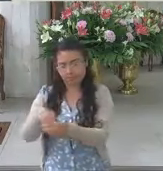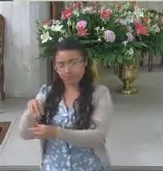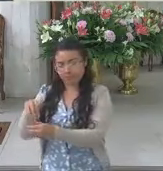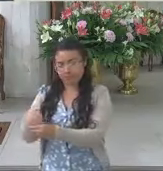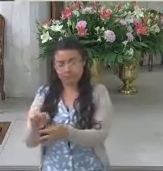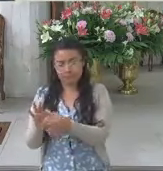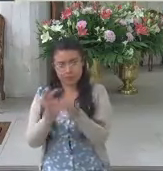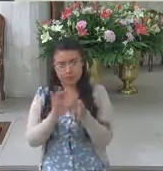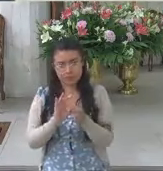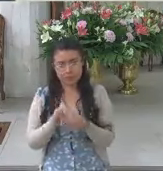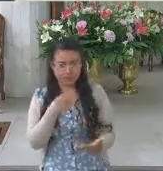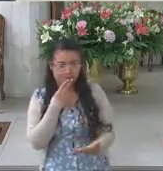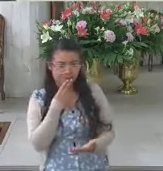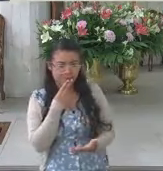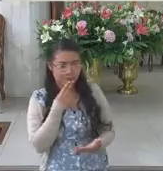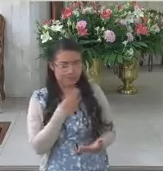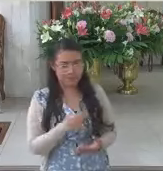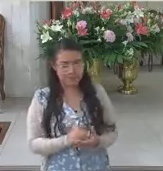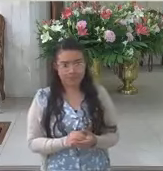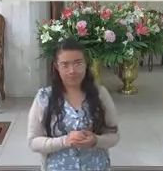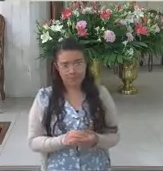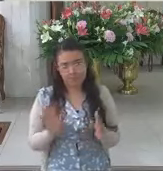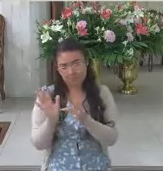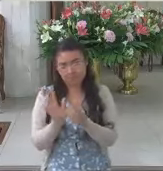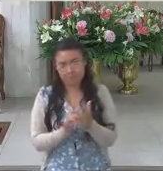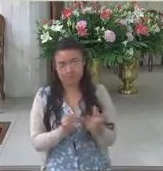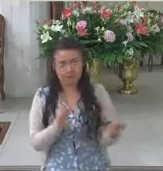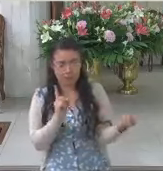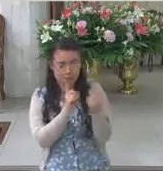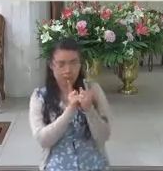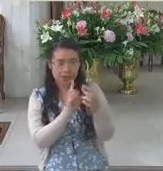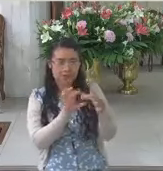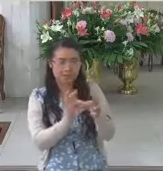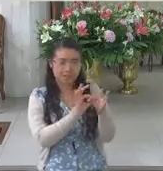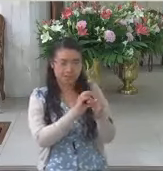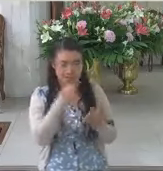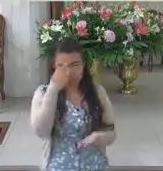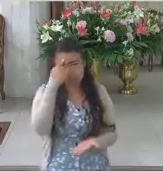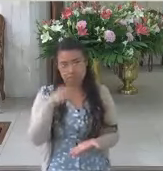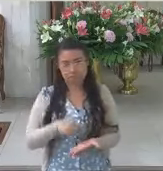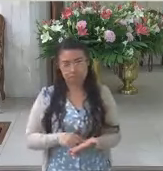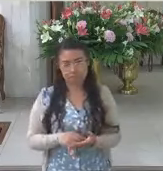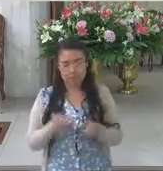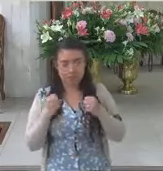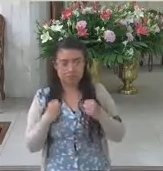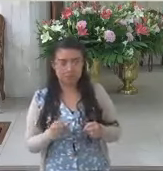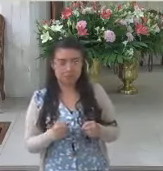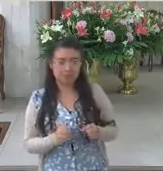cristiano en este camino hay muchas adversidades dentro y fuera pero vale la